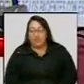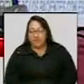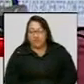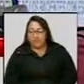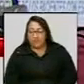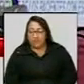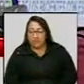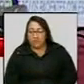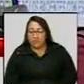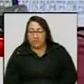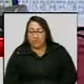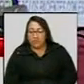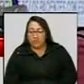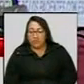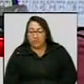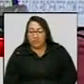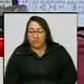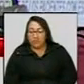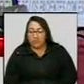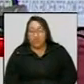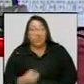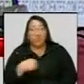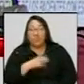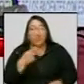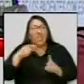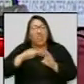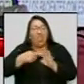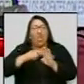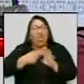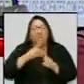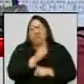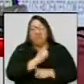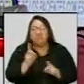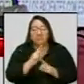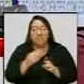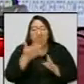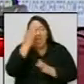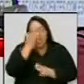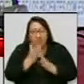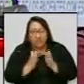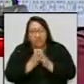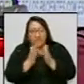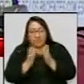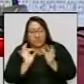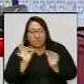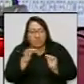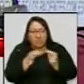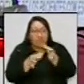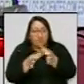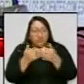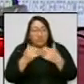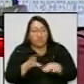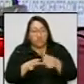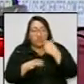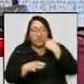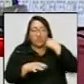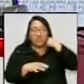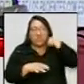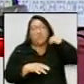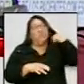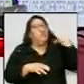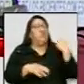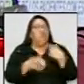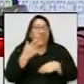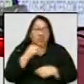Nosotros no deseamos utilizar más el sistema de tornillos monoaxiales de abertura lateral USS1, que ya está desfasado, y el que sigue